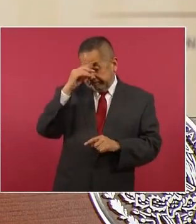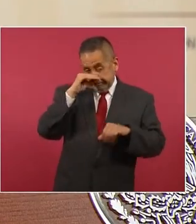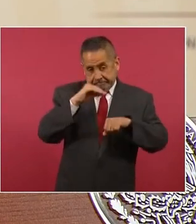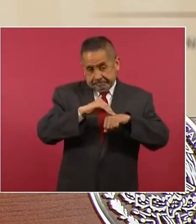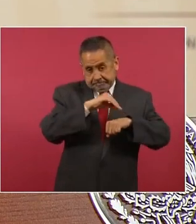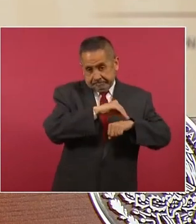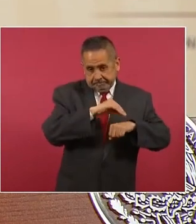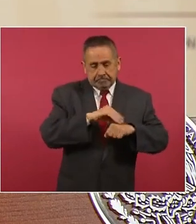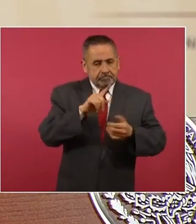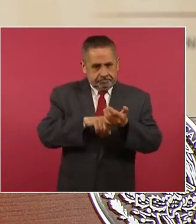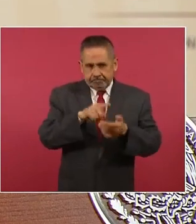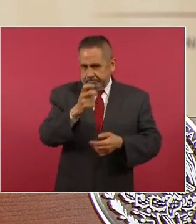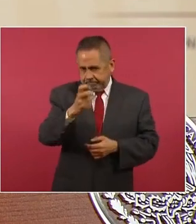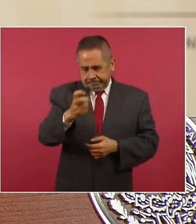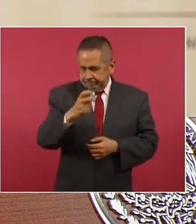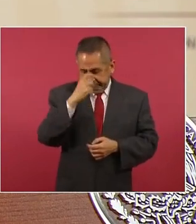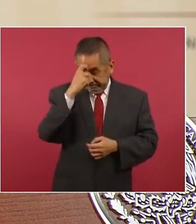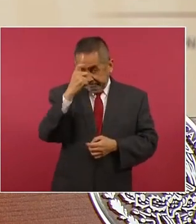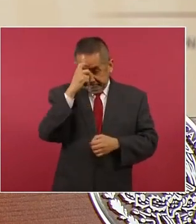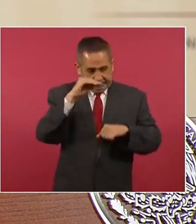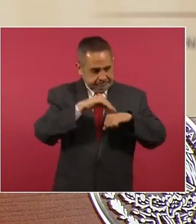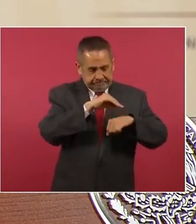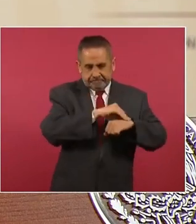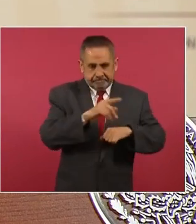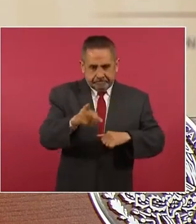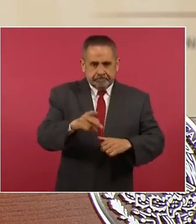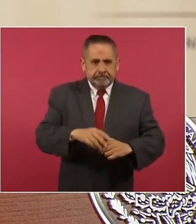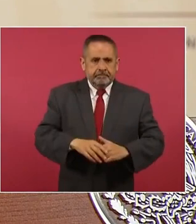así como lo oye.